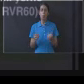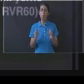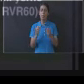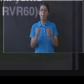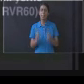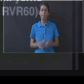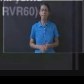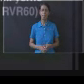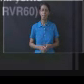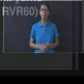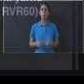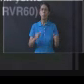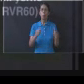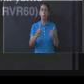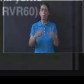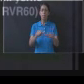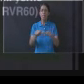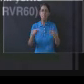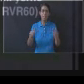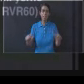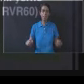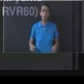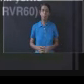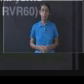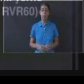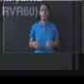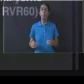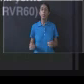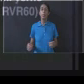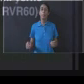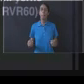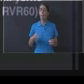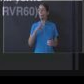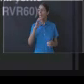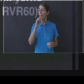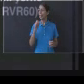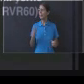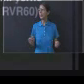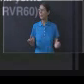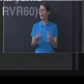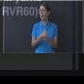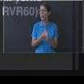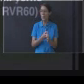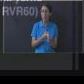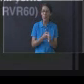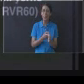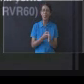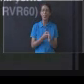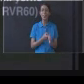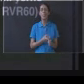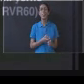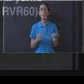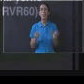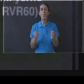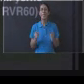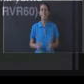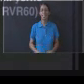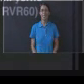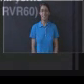Pero es cómo manipular. Cómo hacer para que el